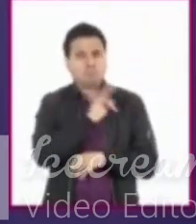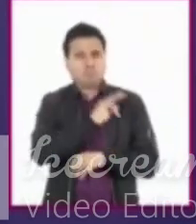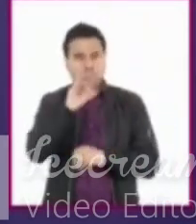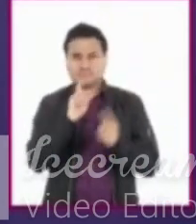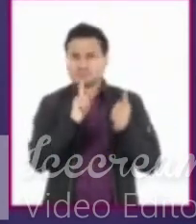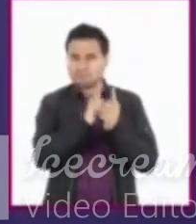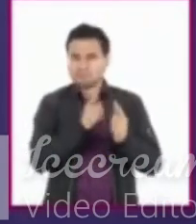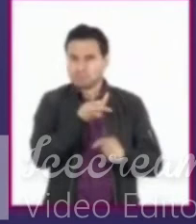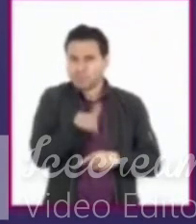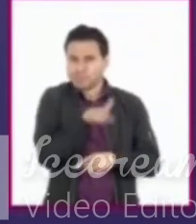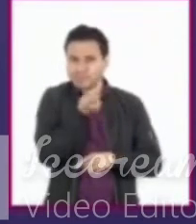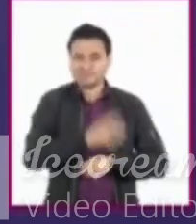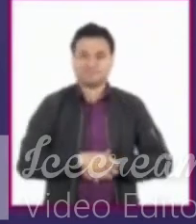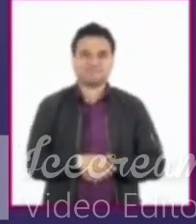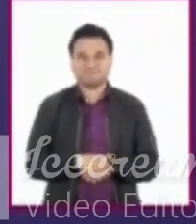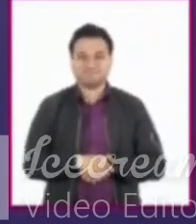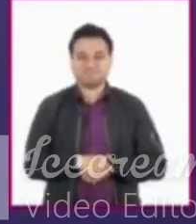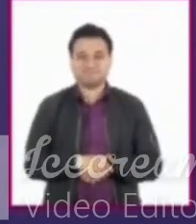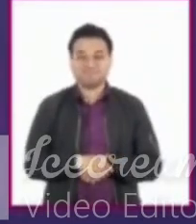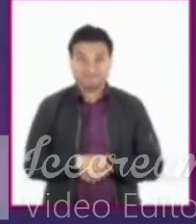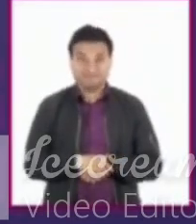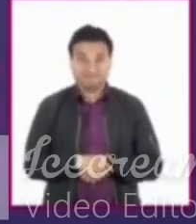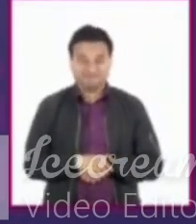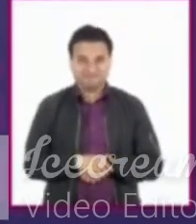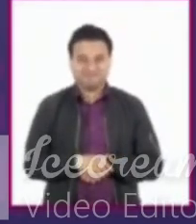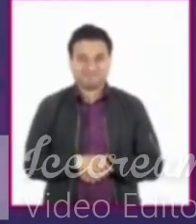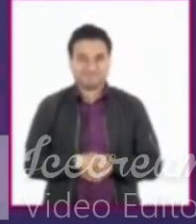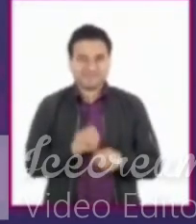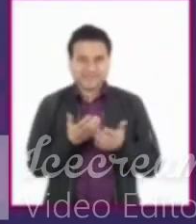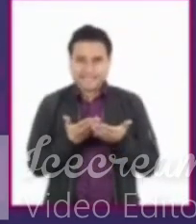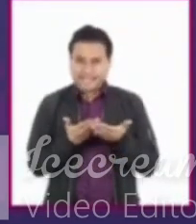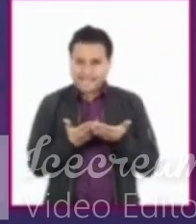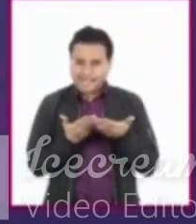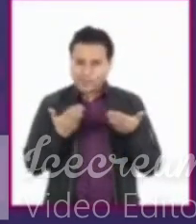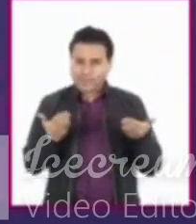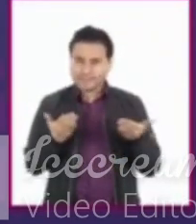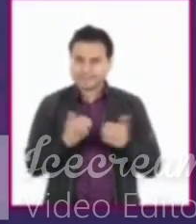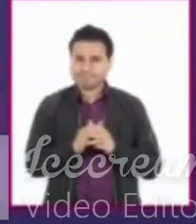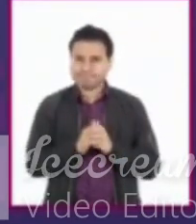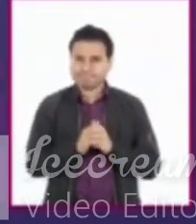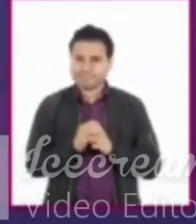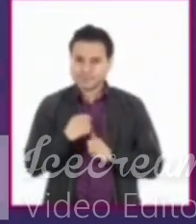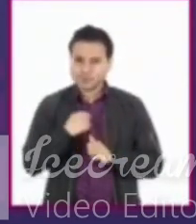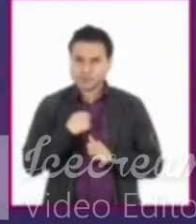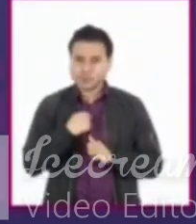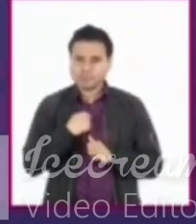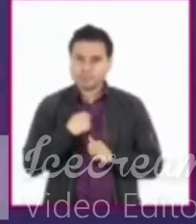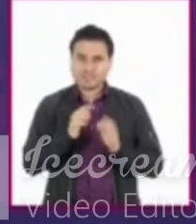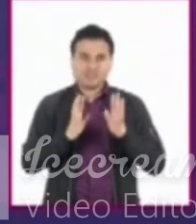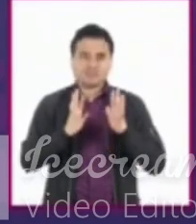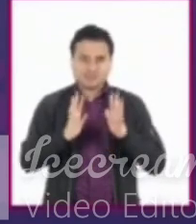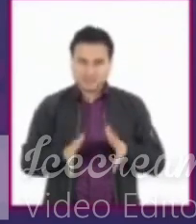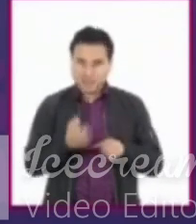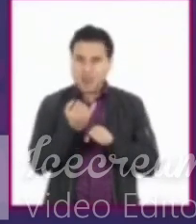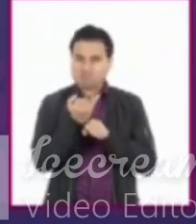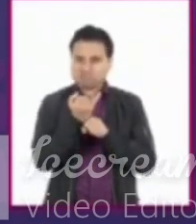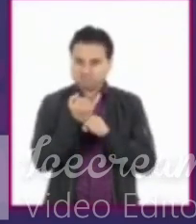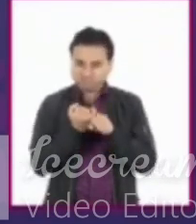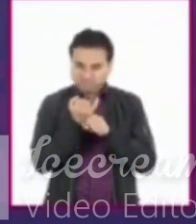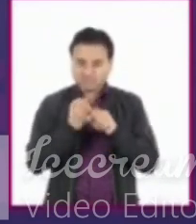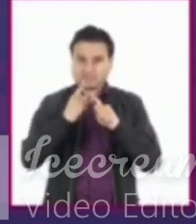investigar. Ahora bien, ¿qué debo hacer una vez que ya seleccioné las fuentes de